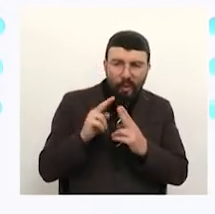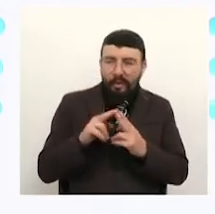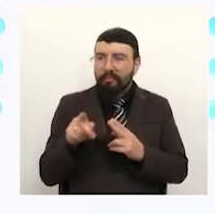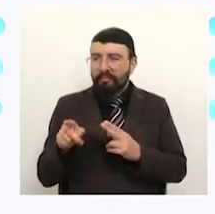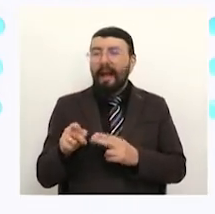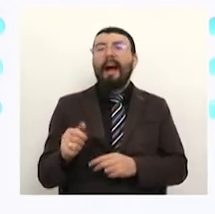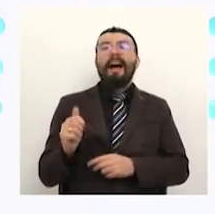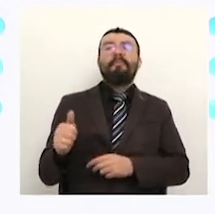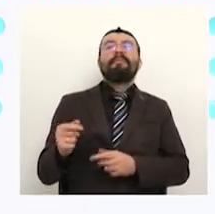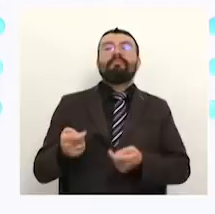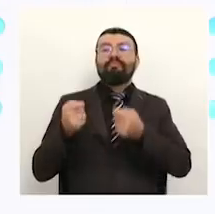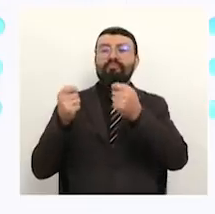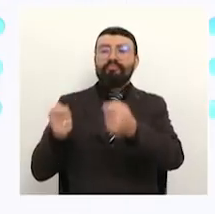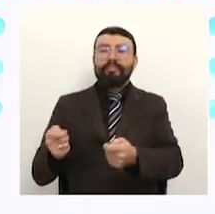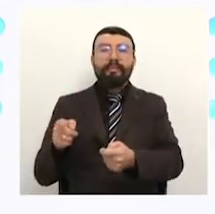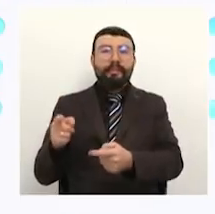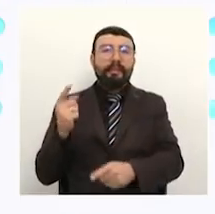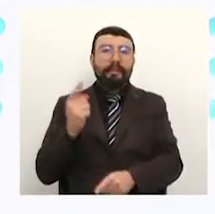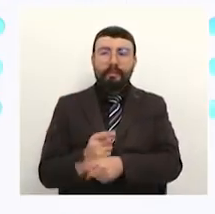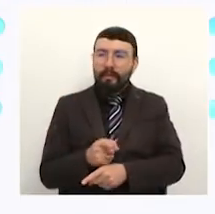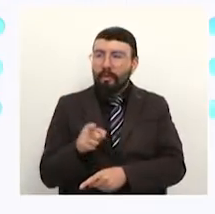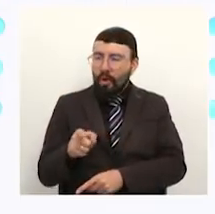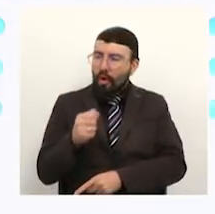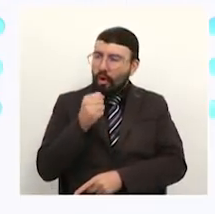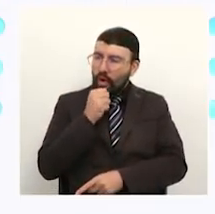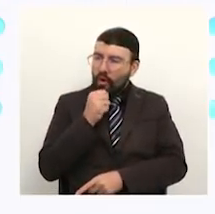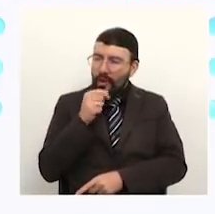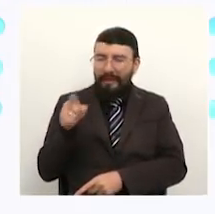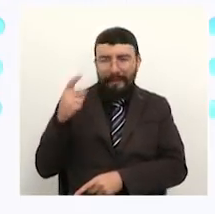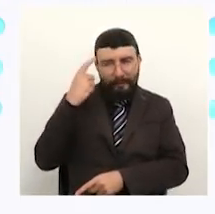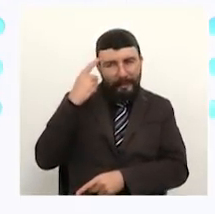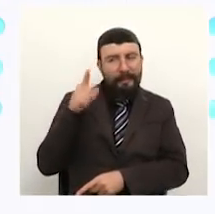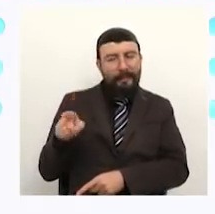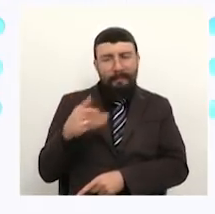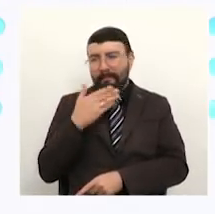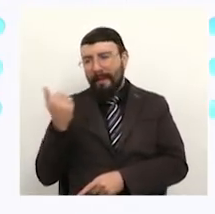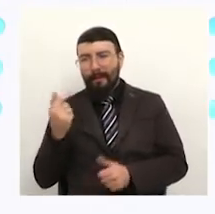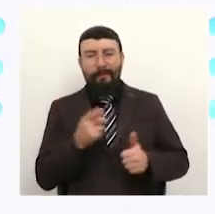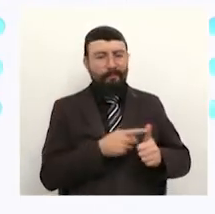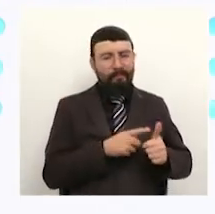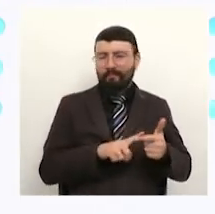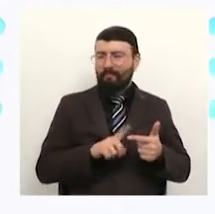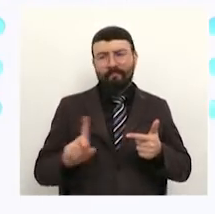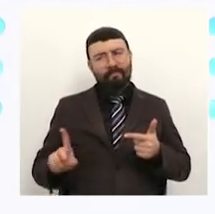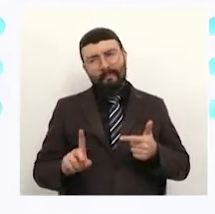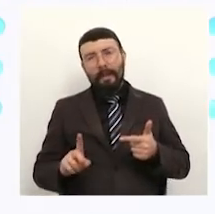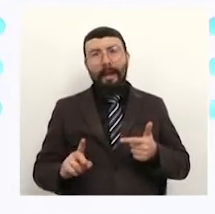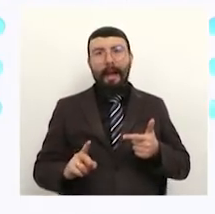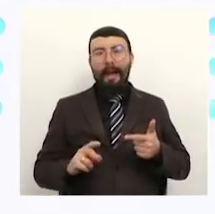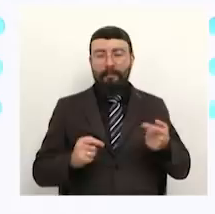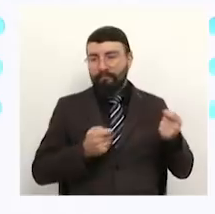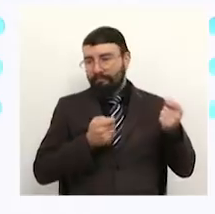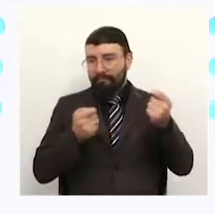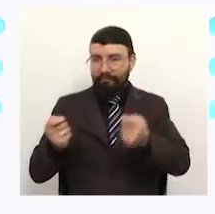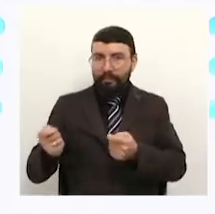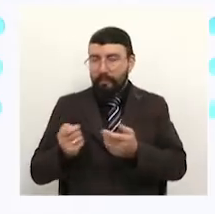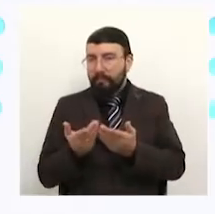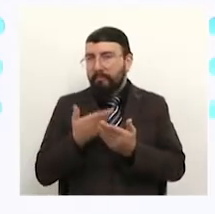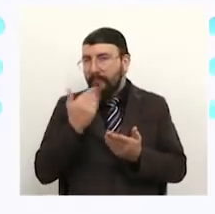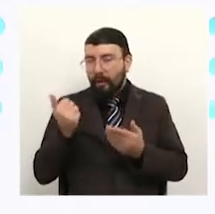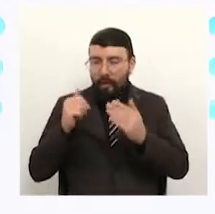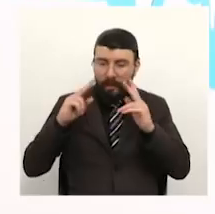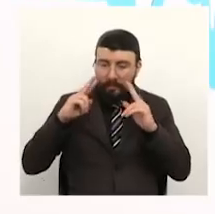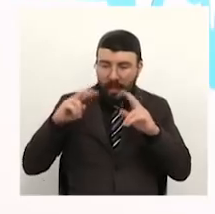ve la característica de la tos tuya me hace pensar en esto o en aquello y de acuerdo a eso definir qué estudios son necesarios